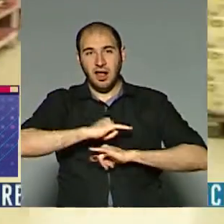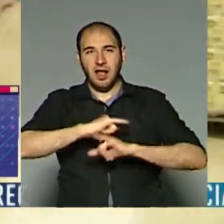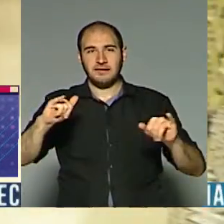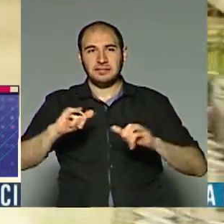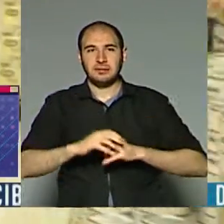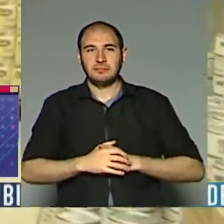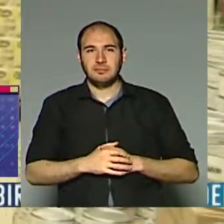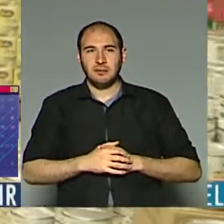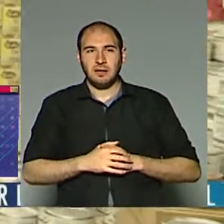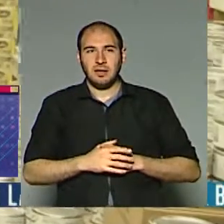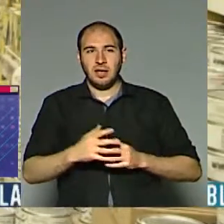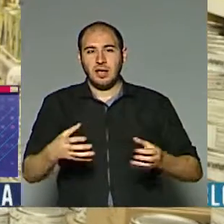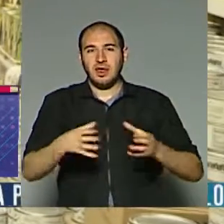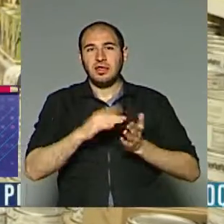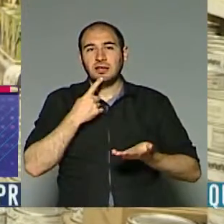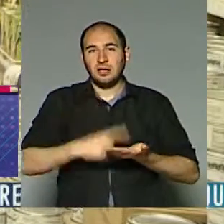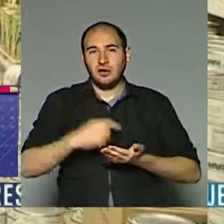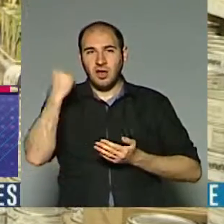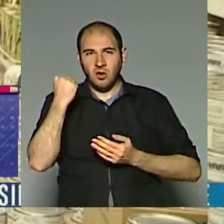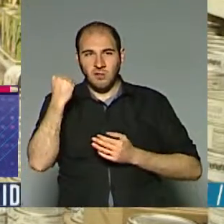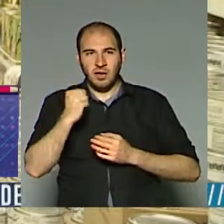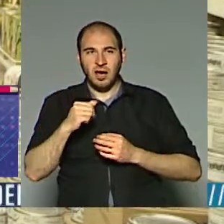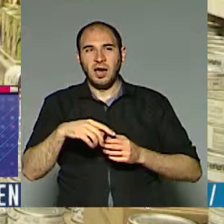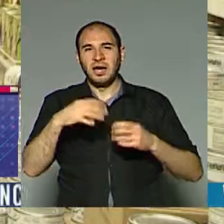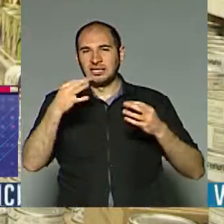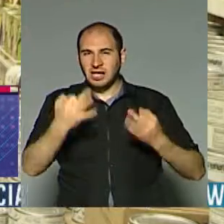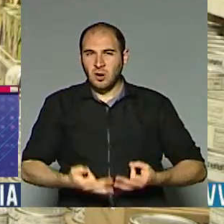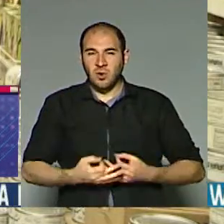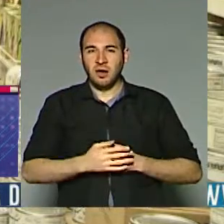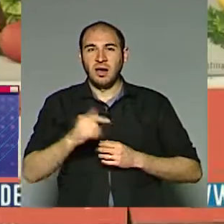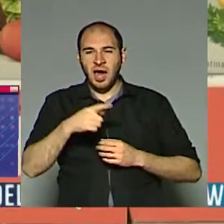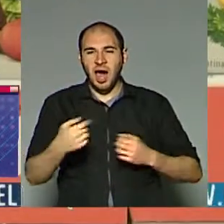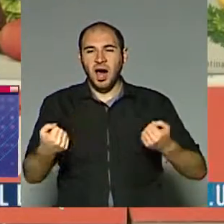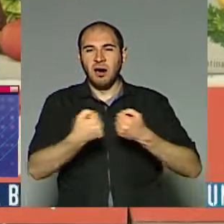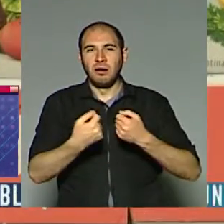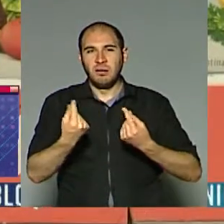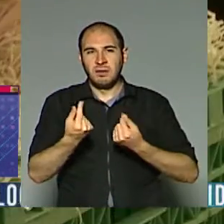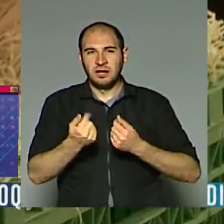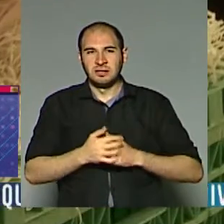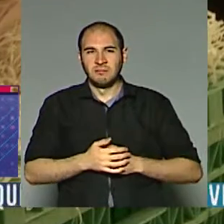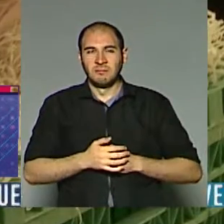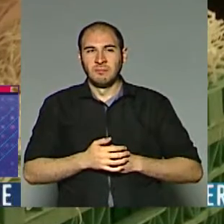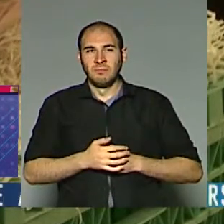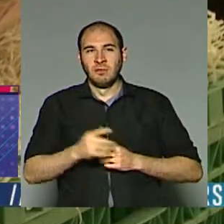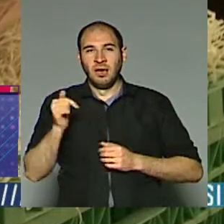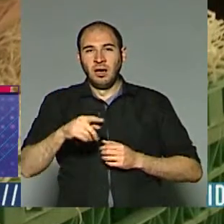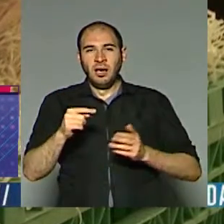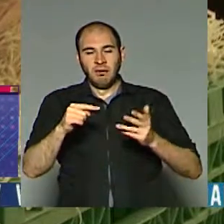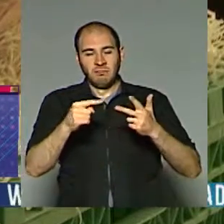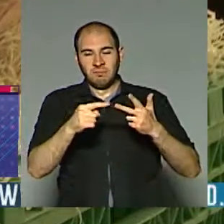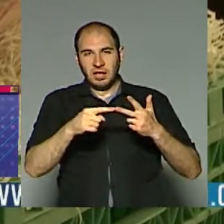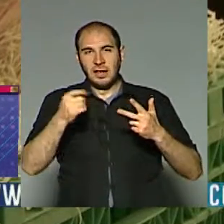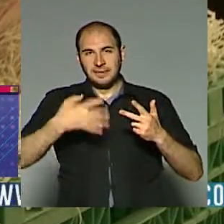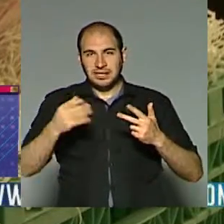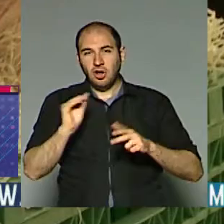anuncio de un paquete de medidas económicas donde se descarta que seguramente va a haber un acuerdo de precios fundamentalmente en este rubro en